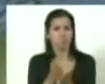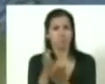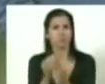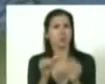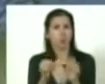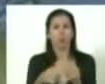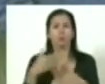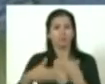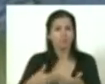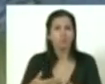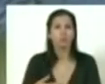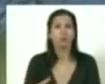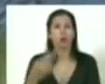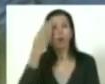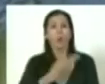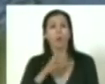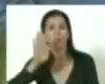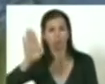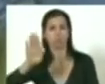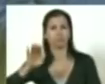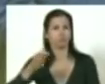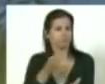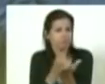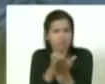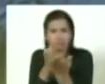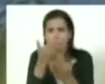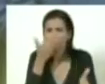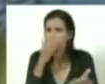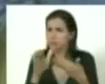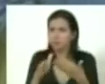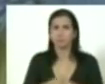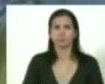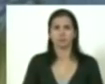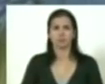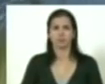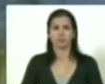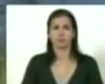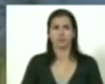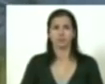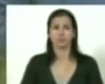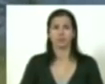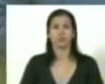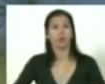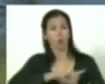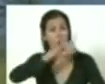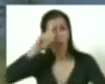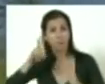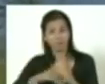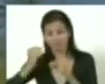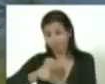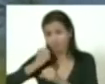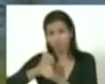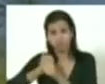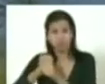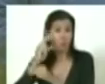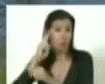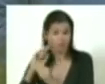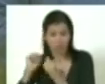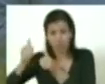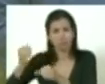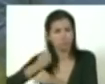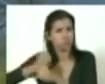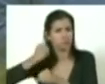Seguir jurando la lealtad infinita para completar la obra sagrada de Bolívar. La